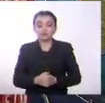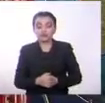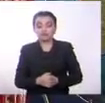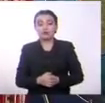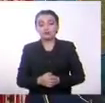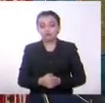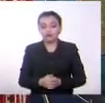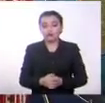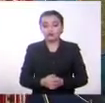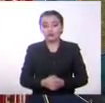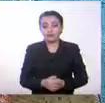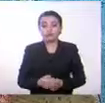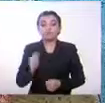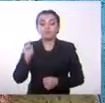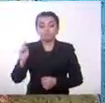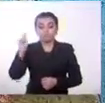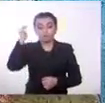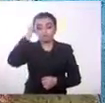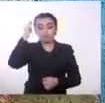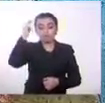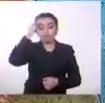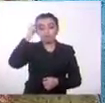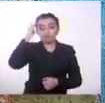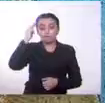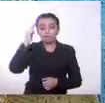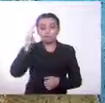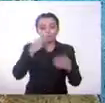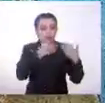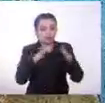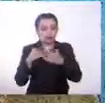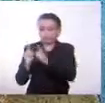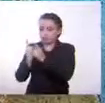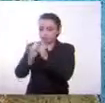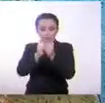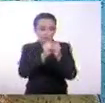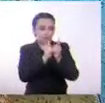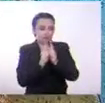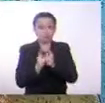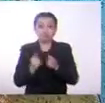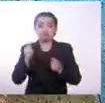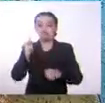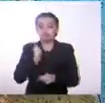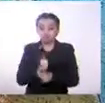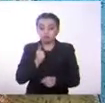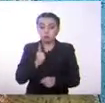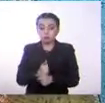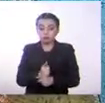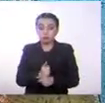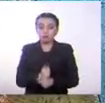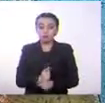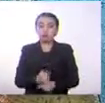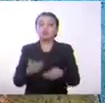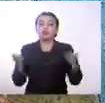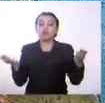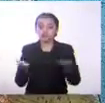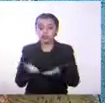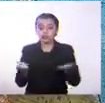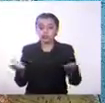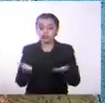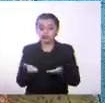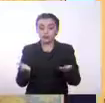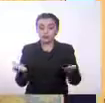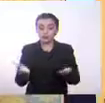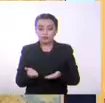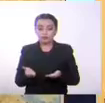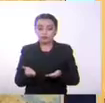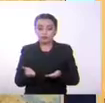esa razón, dependiendo de las diferentes relaciones que tenemos en nuestro entorno, así es, ¿verdad? Como ejercemos diferentes identidades. Sí,